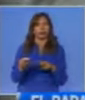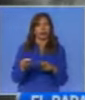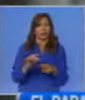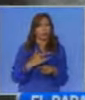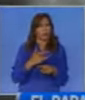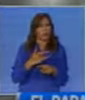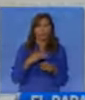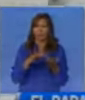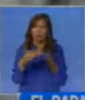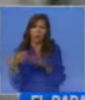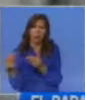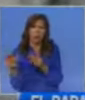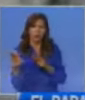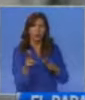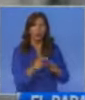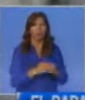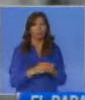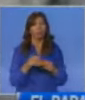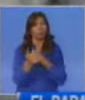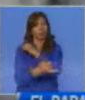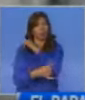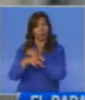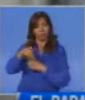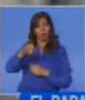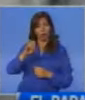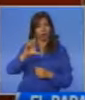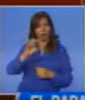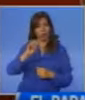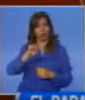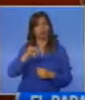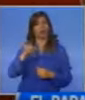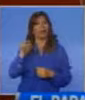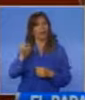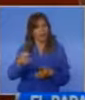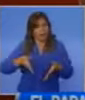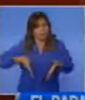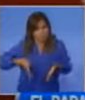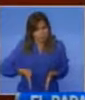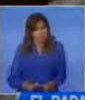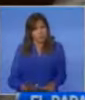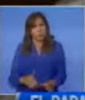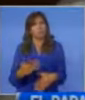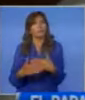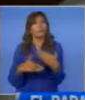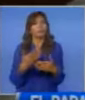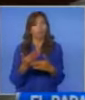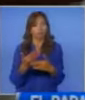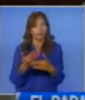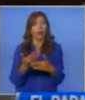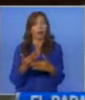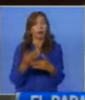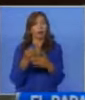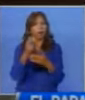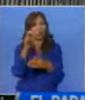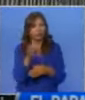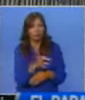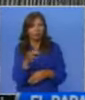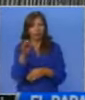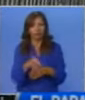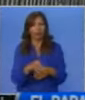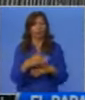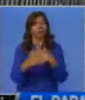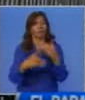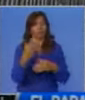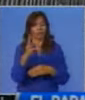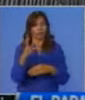Polonia fue la cuna del cardenal Karol Wojtyła, arzobispo de Cracovia, quien fue elegido papa el 16 de octubre